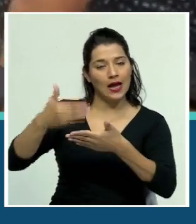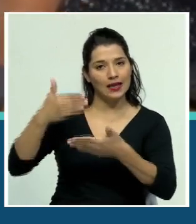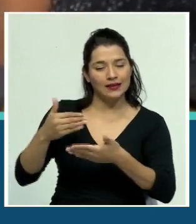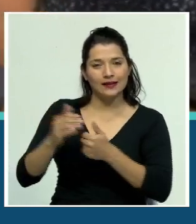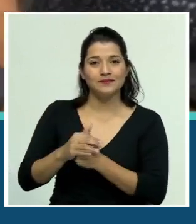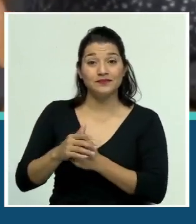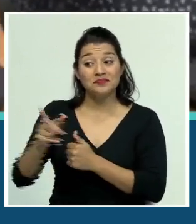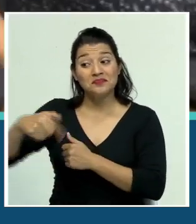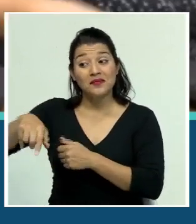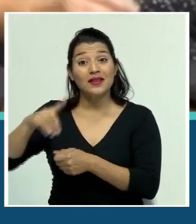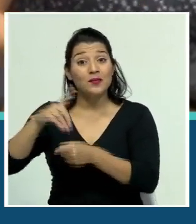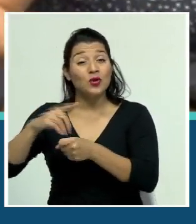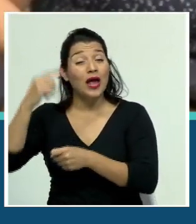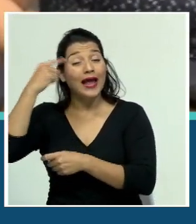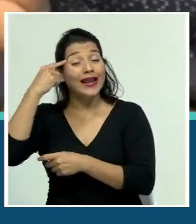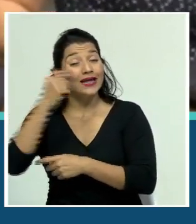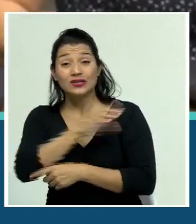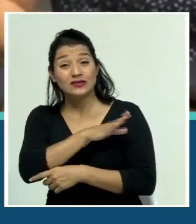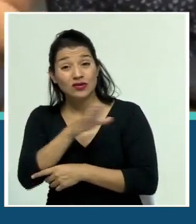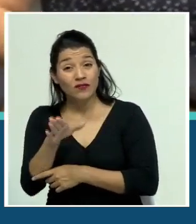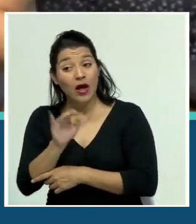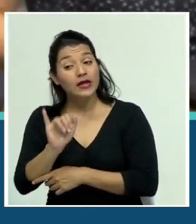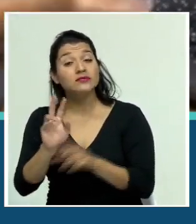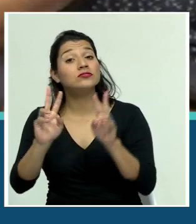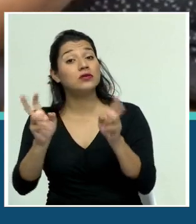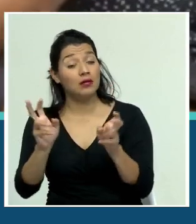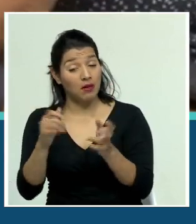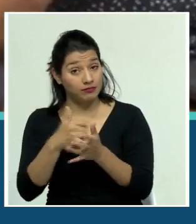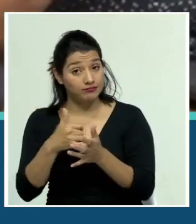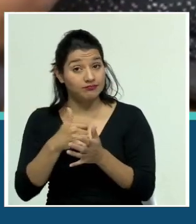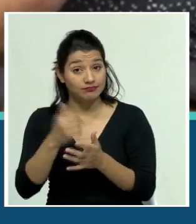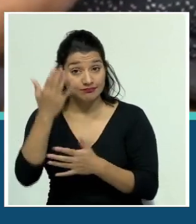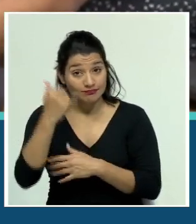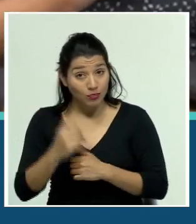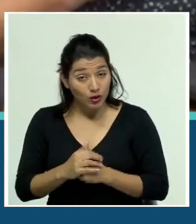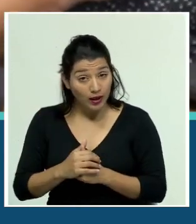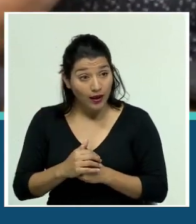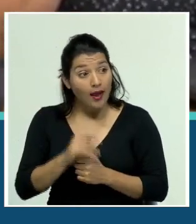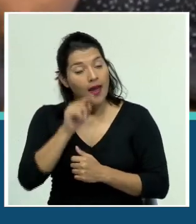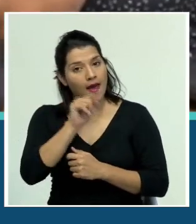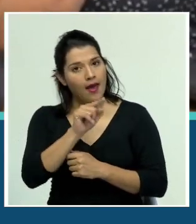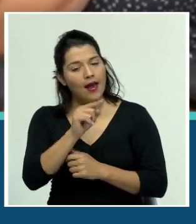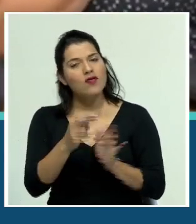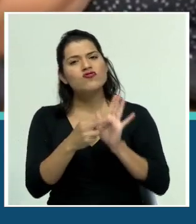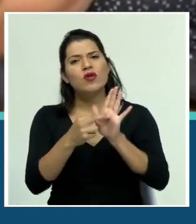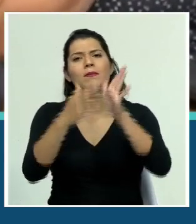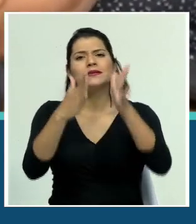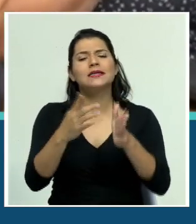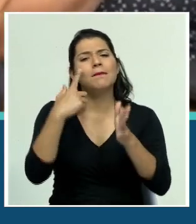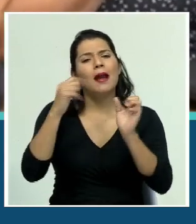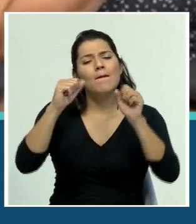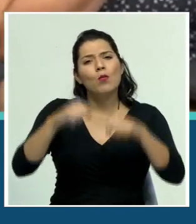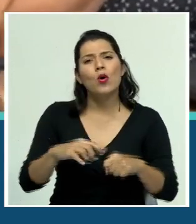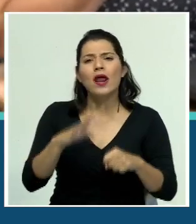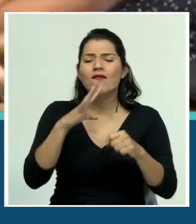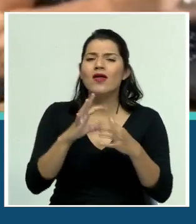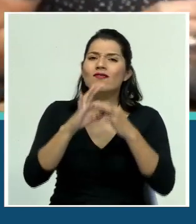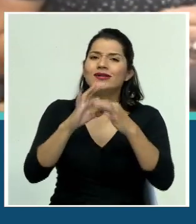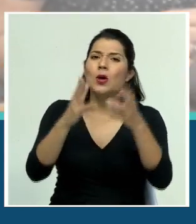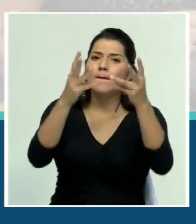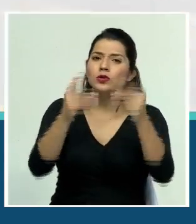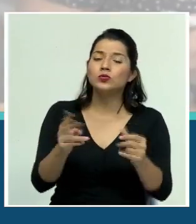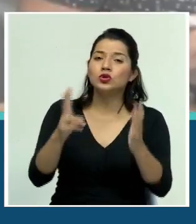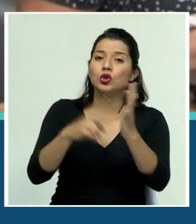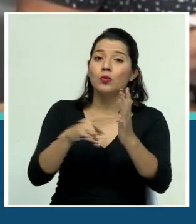legisladores consideran que la ausencia del jerarca es un tema delicado, ya que es una voz autorizada para exponer sobre el presupuesto del